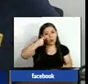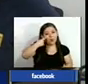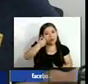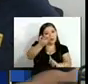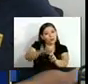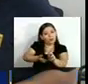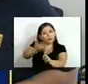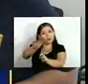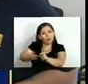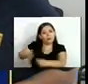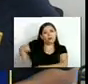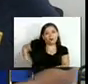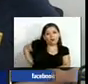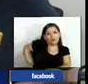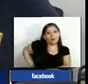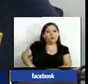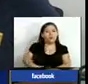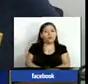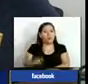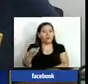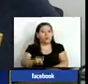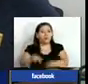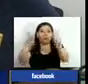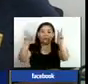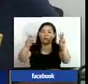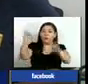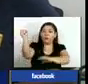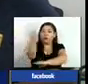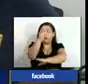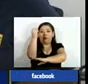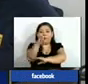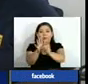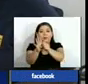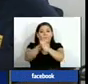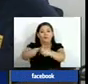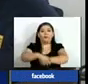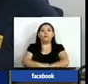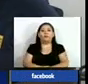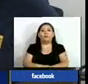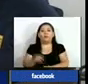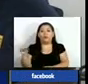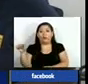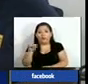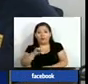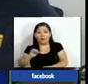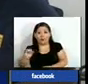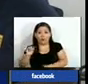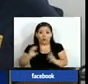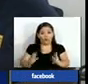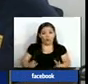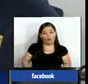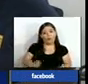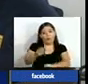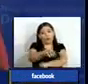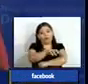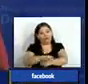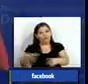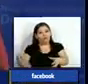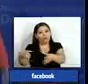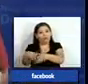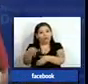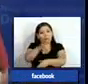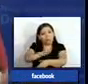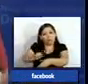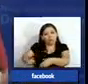de personas con enfermedades renales crónicas en el marco de la emergencia del COVID-19. por parte del Estado salvadoreño en su conjunto.